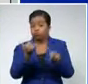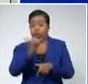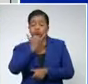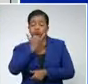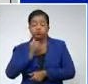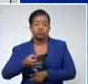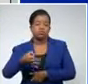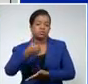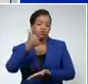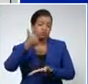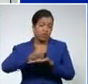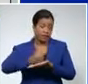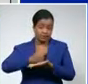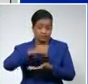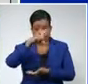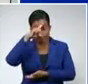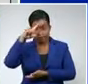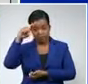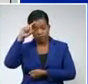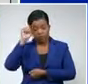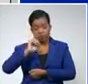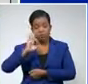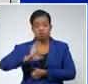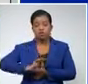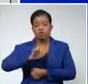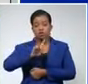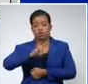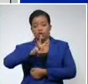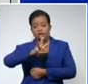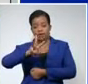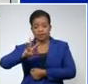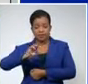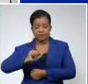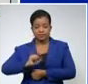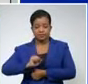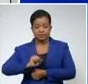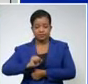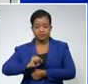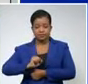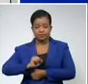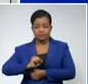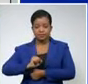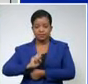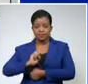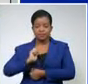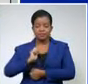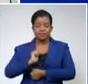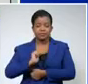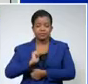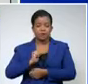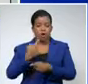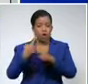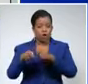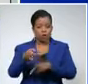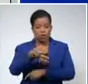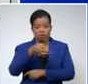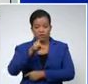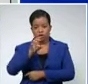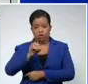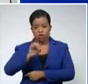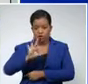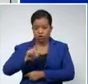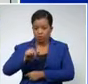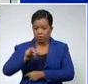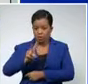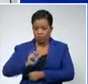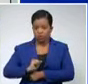Santi Espíritu, con una tasa de 133, Jatibonico con 108,2, Trinidad y La